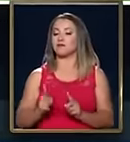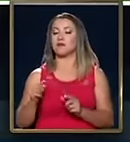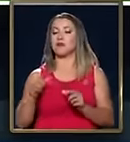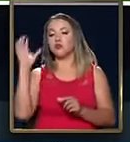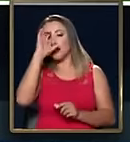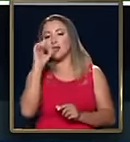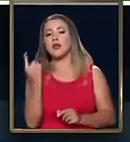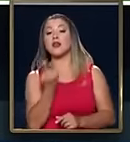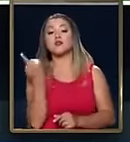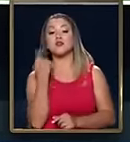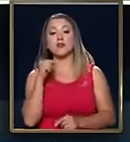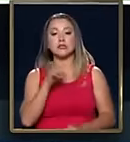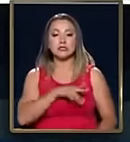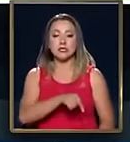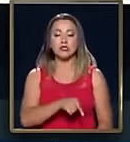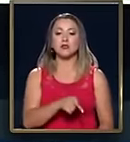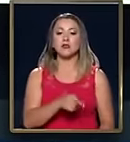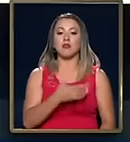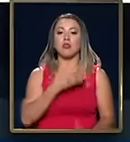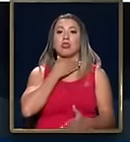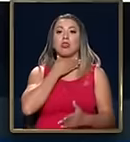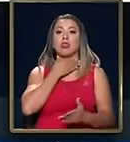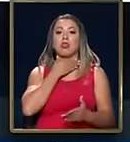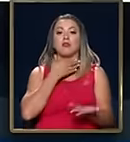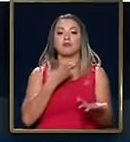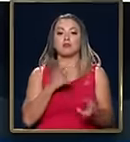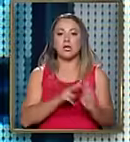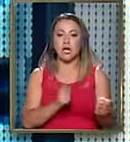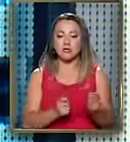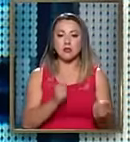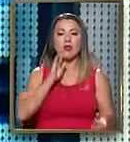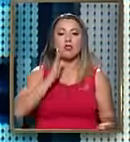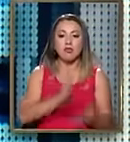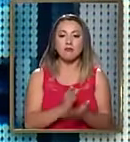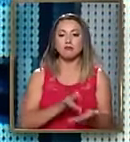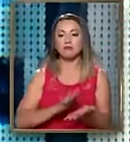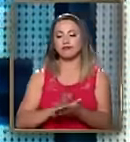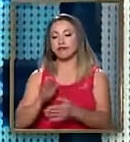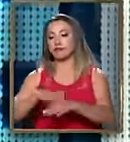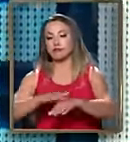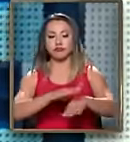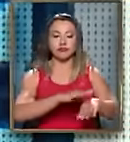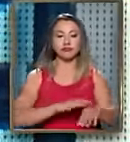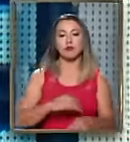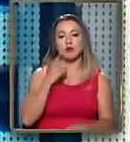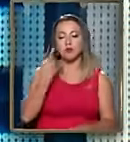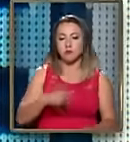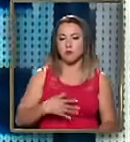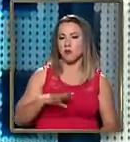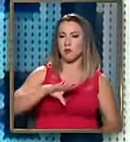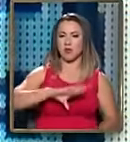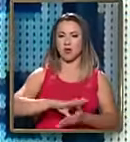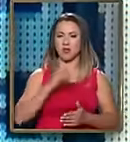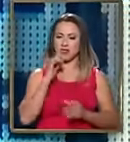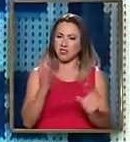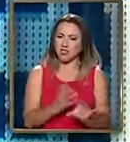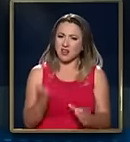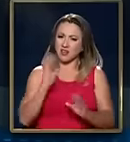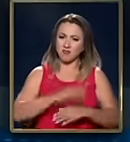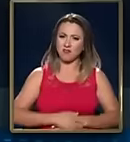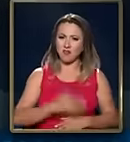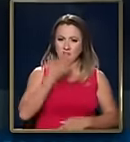nacional, que para endeudarse, tiene que endeudarse para conocer su propio país. ¡Qué terrible, weón!